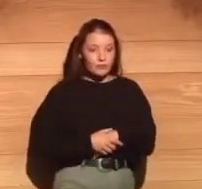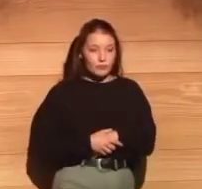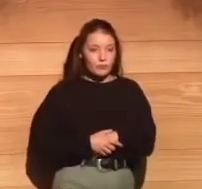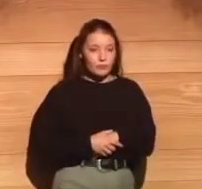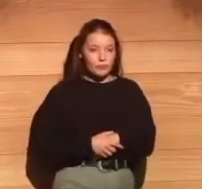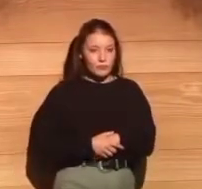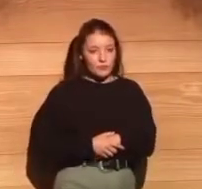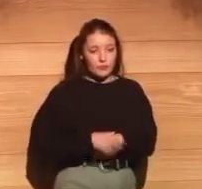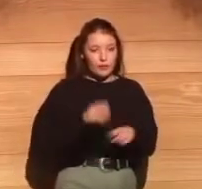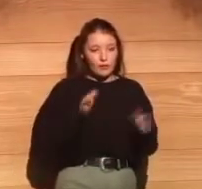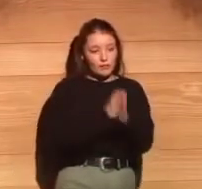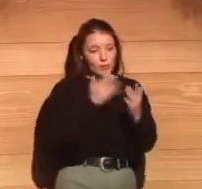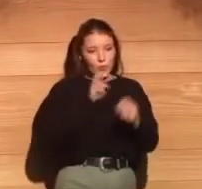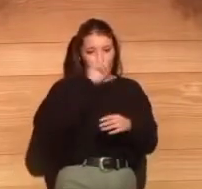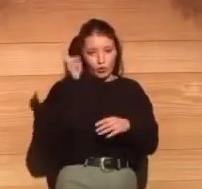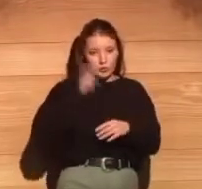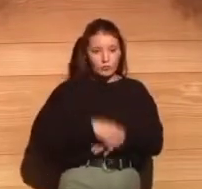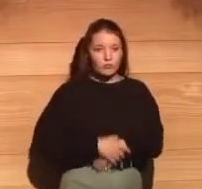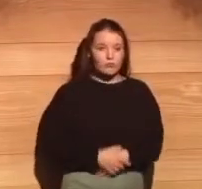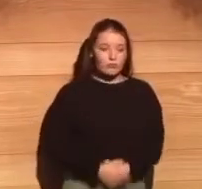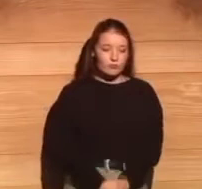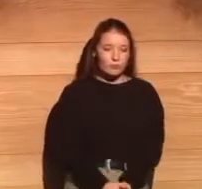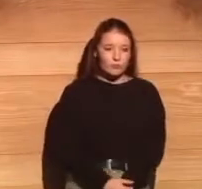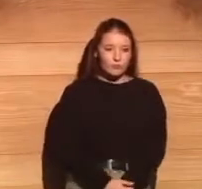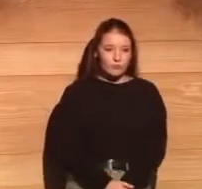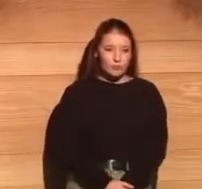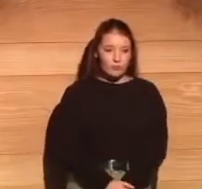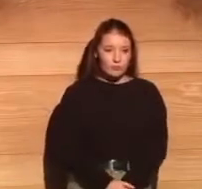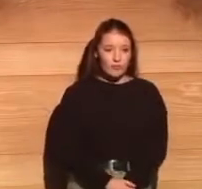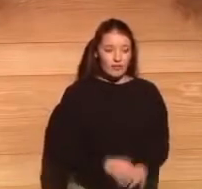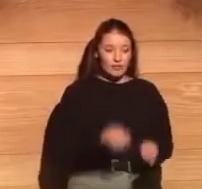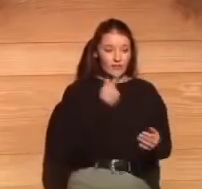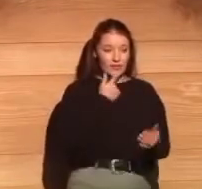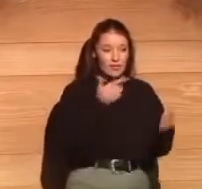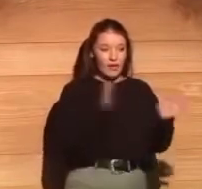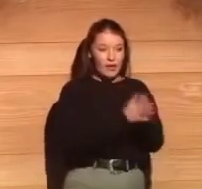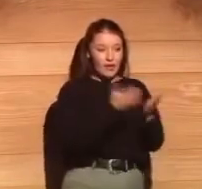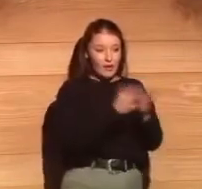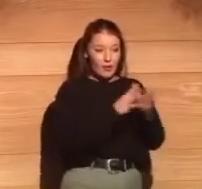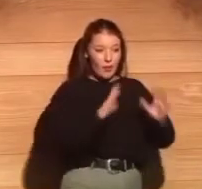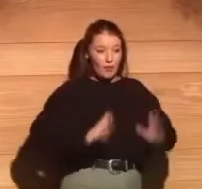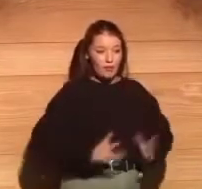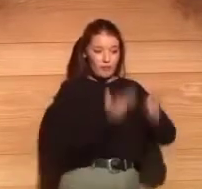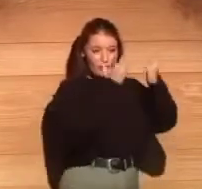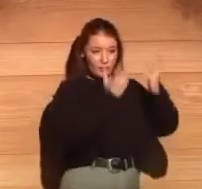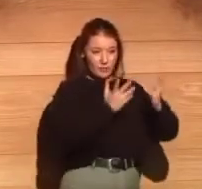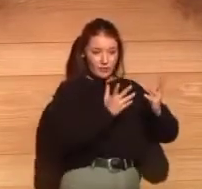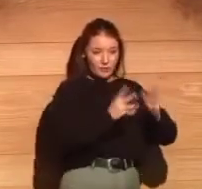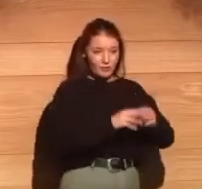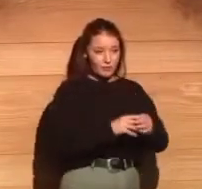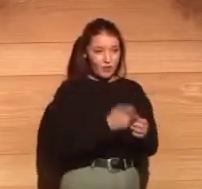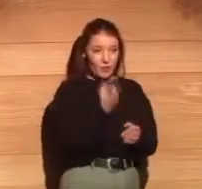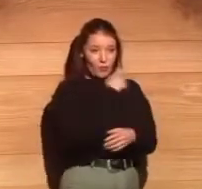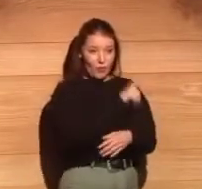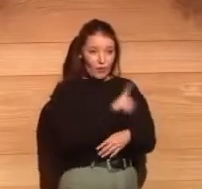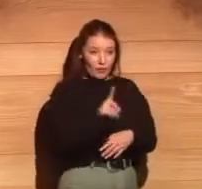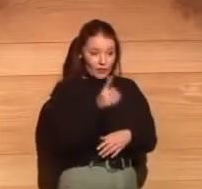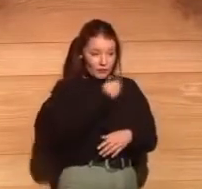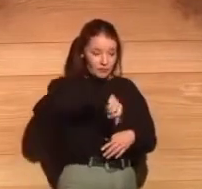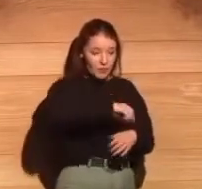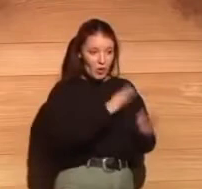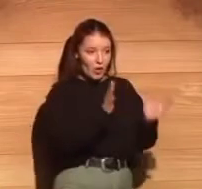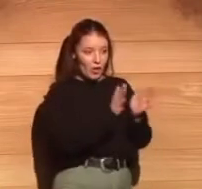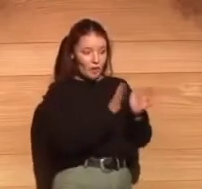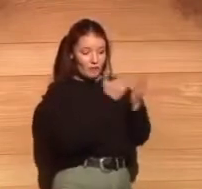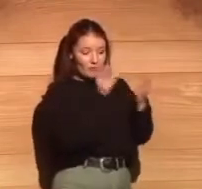Bradbury. Porque Fahrenheit, lo que decía, que van a quemar los libros, es que ahora ya no hace falta que nos los quemen, es que directamente estamos dejando de leer. Y